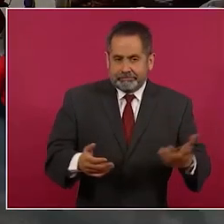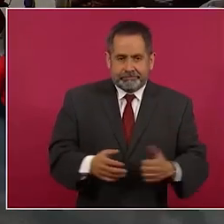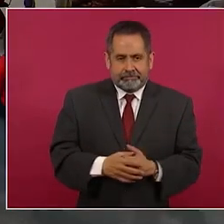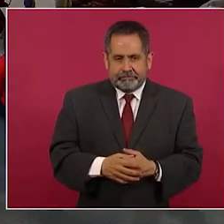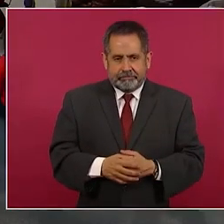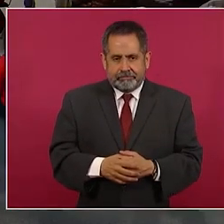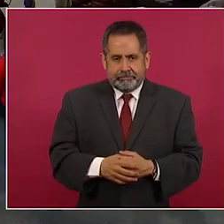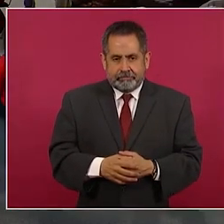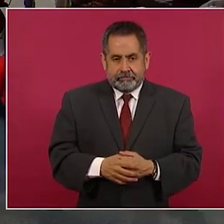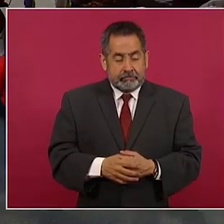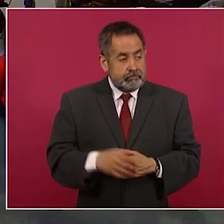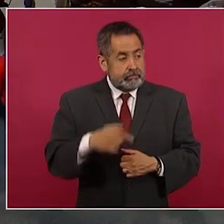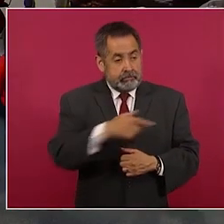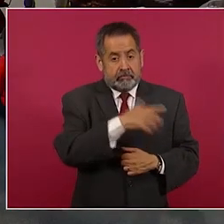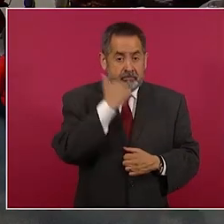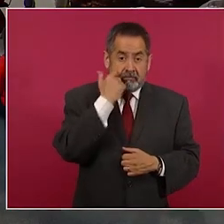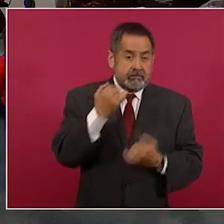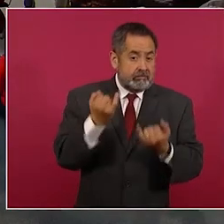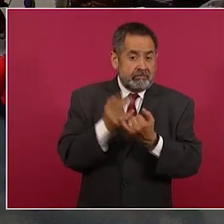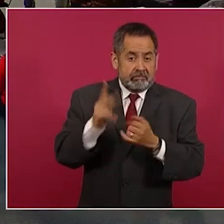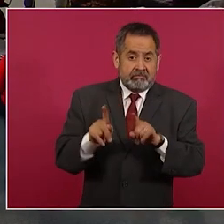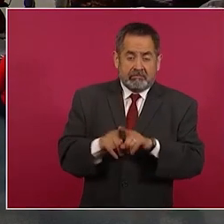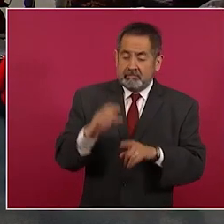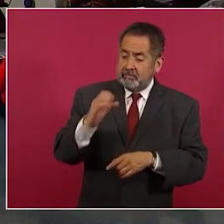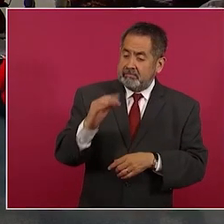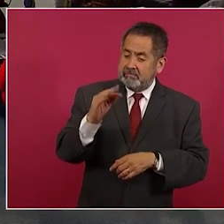Bueno, pues así querían acabar con la Comisión Federal